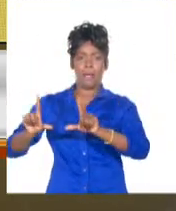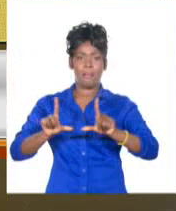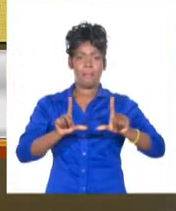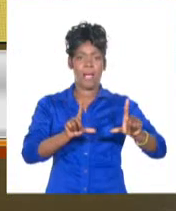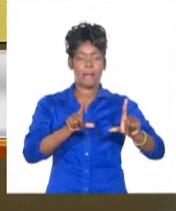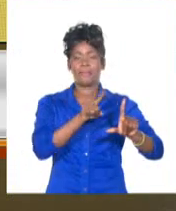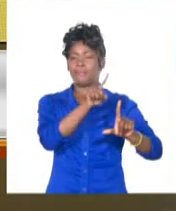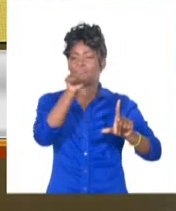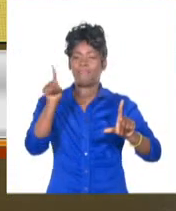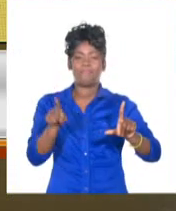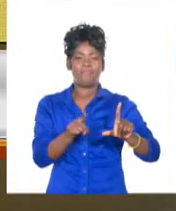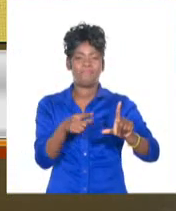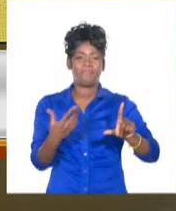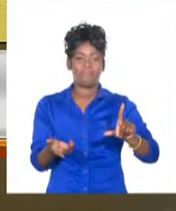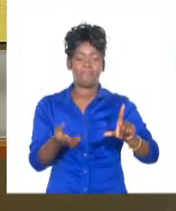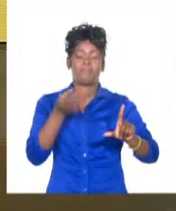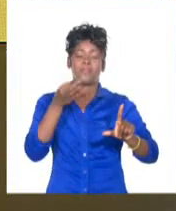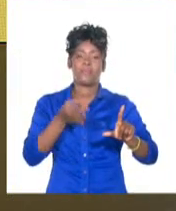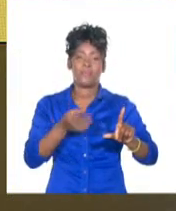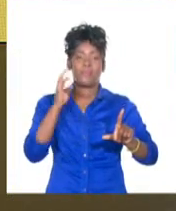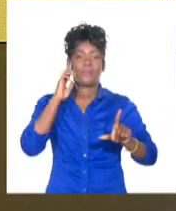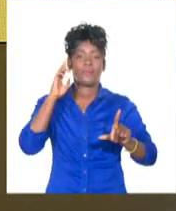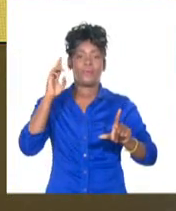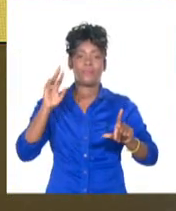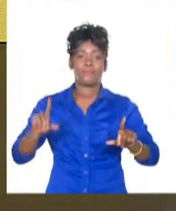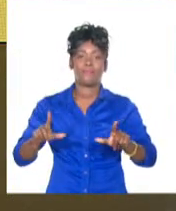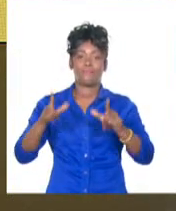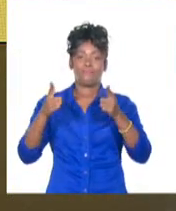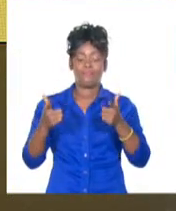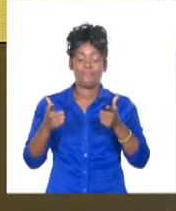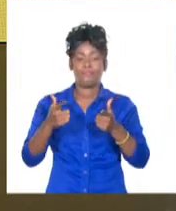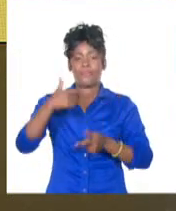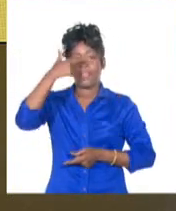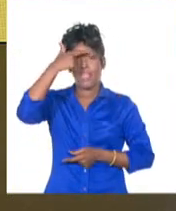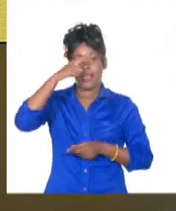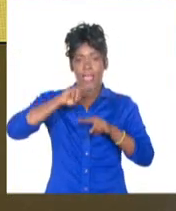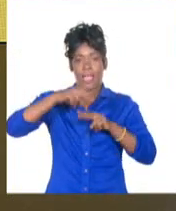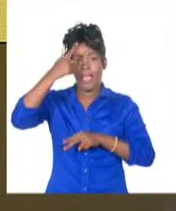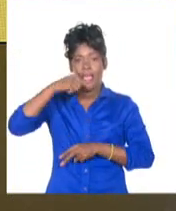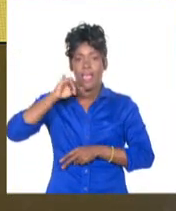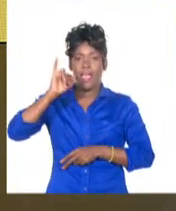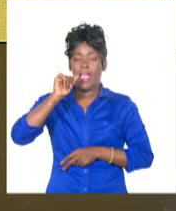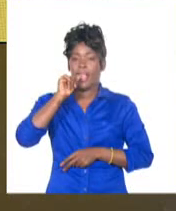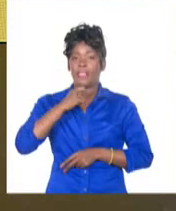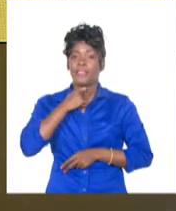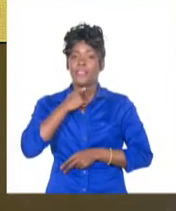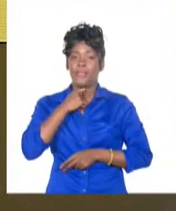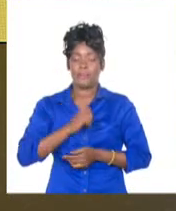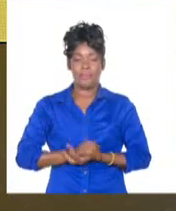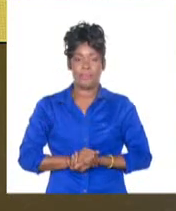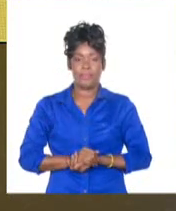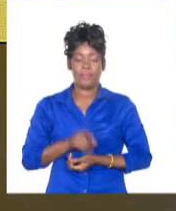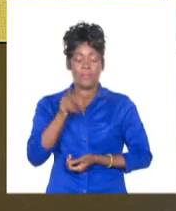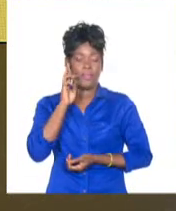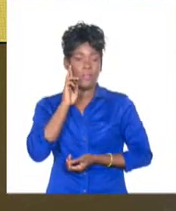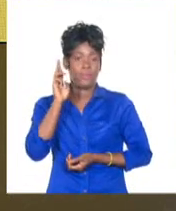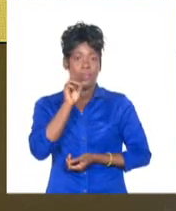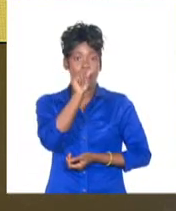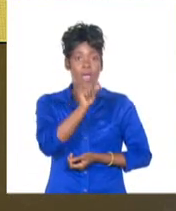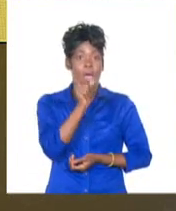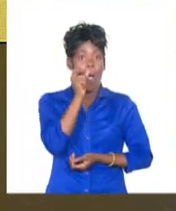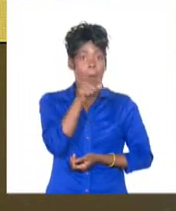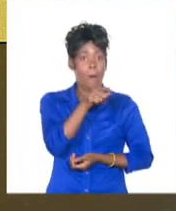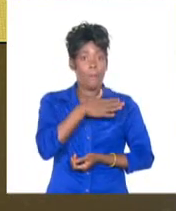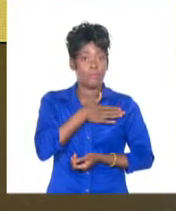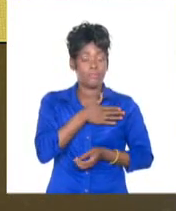del natalicio de Aidé Santa María. La ocasión fue propicia para rendir tributo al destacado diseñador cubano Humberto Peña,